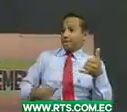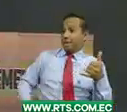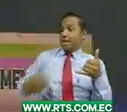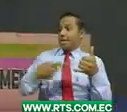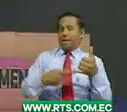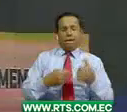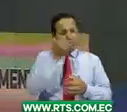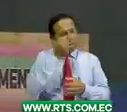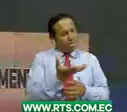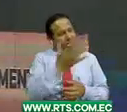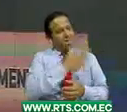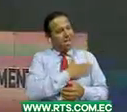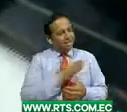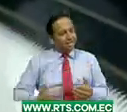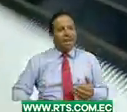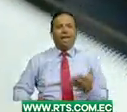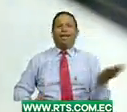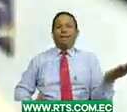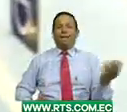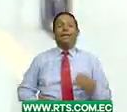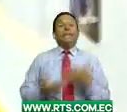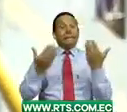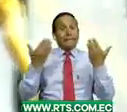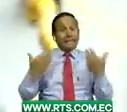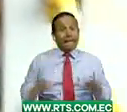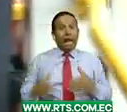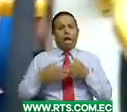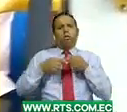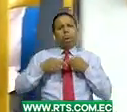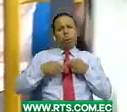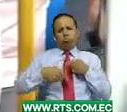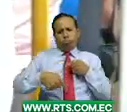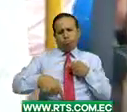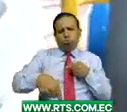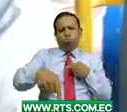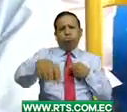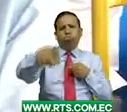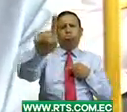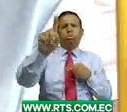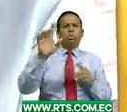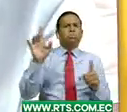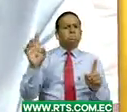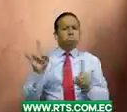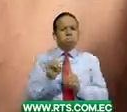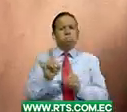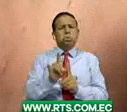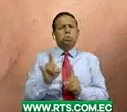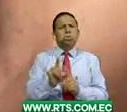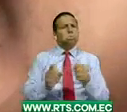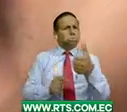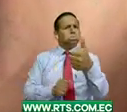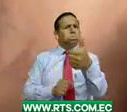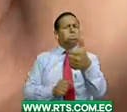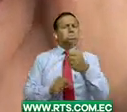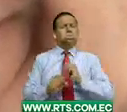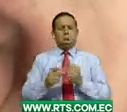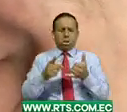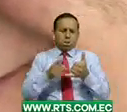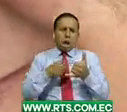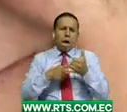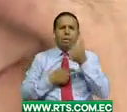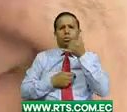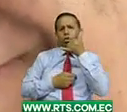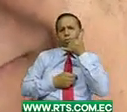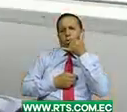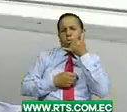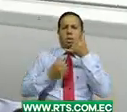Y eso fue lo que inauguró el gobierno nacional en esa carretera. El total de la conectividad 2G. Que sirve para realizar llamadas, que